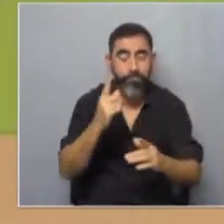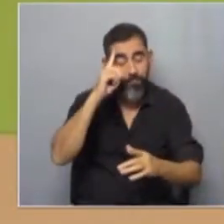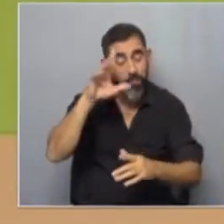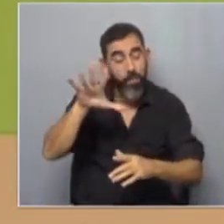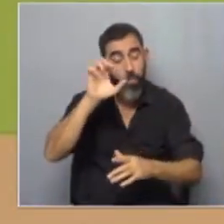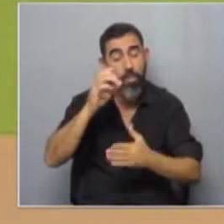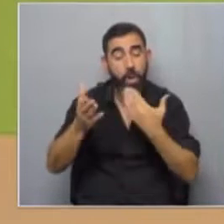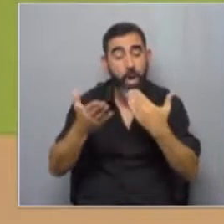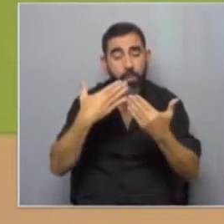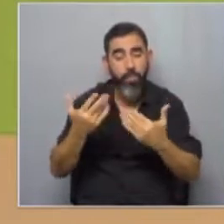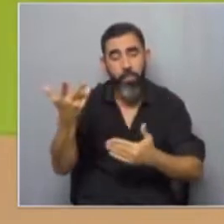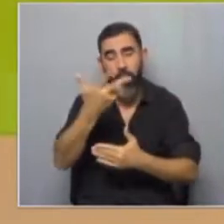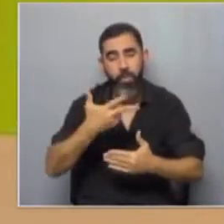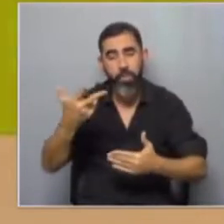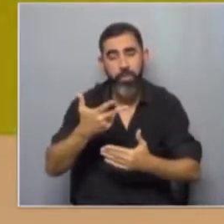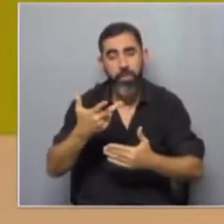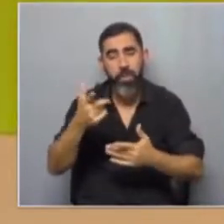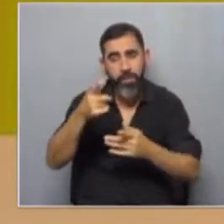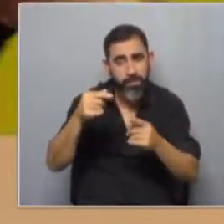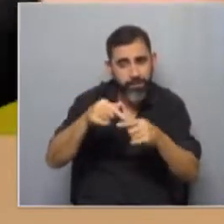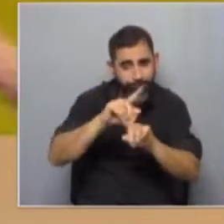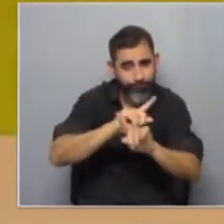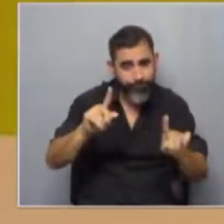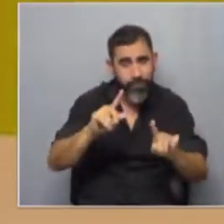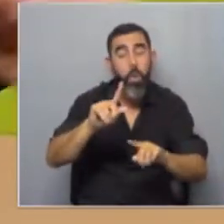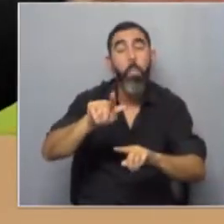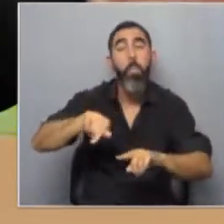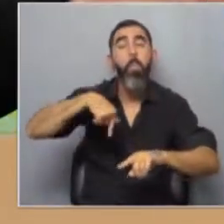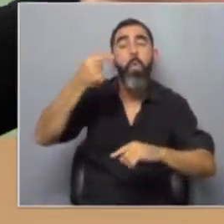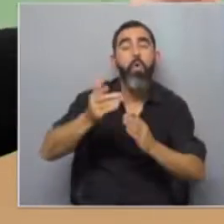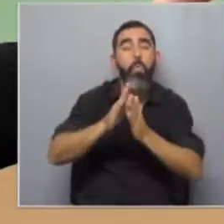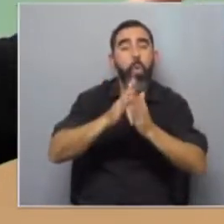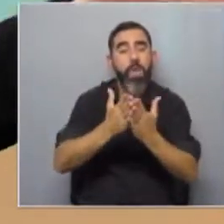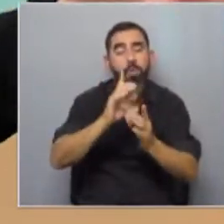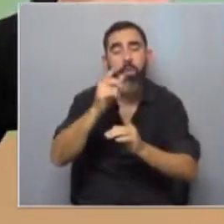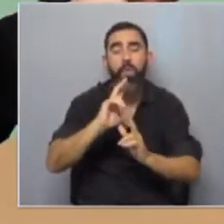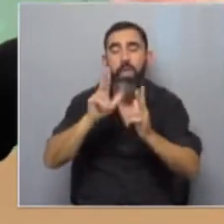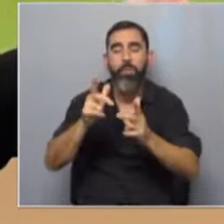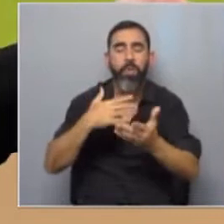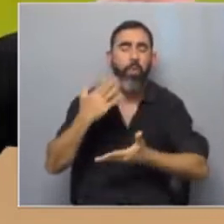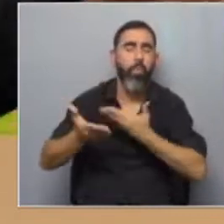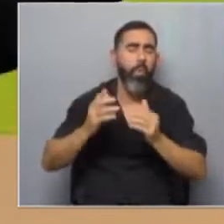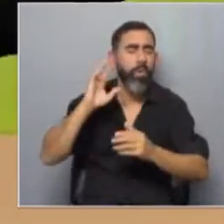¿en qué andan? No, si hacemos las especies que se nos acababan la primera vez, tenemos que hacer todo de nuevo. ¿Cuánto tenemos tiempo? Todo de nuevo.